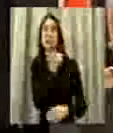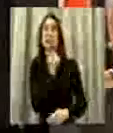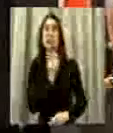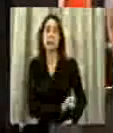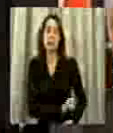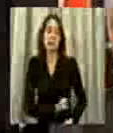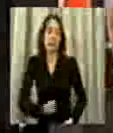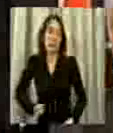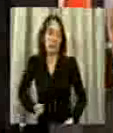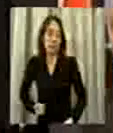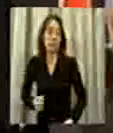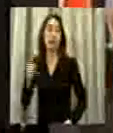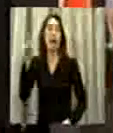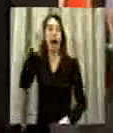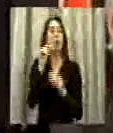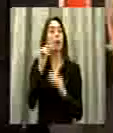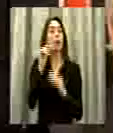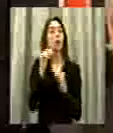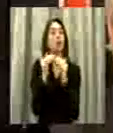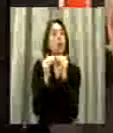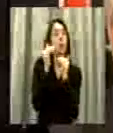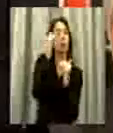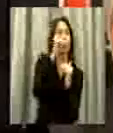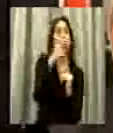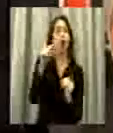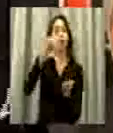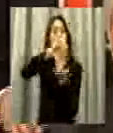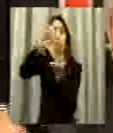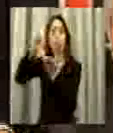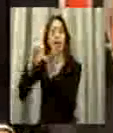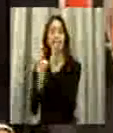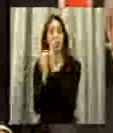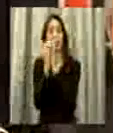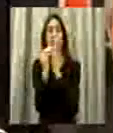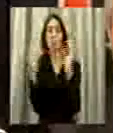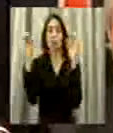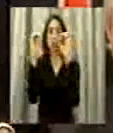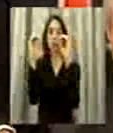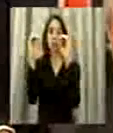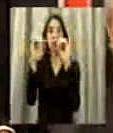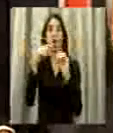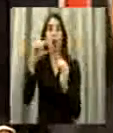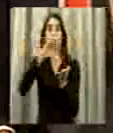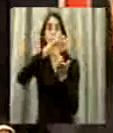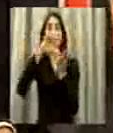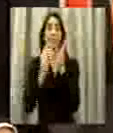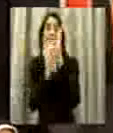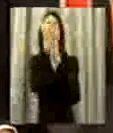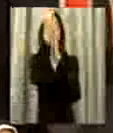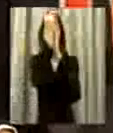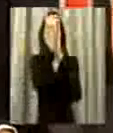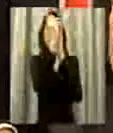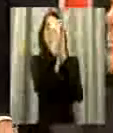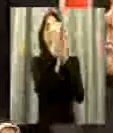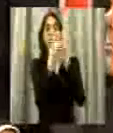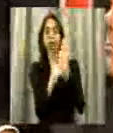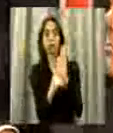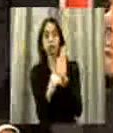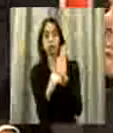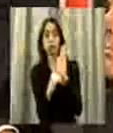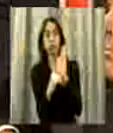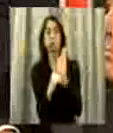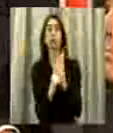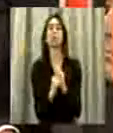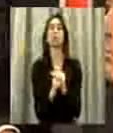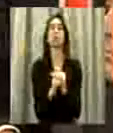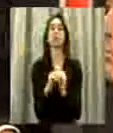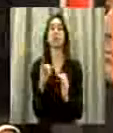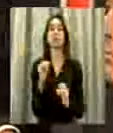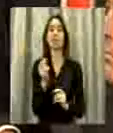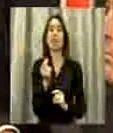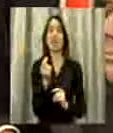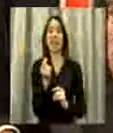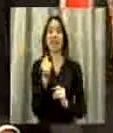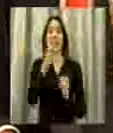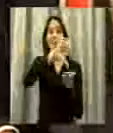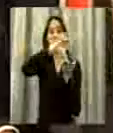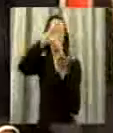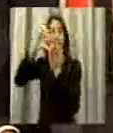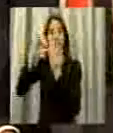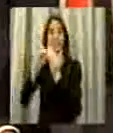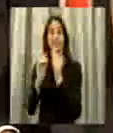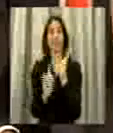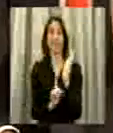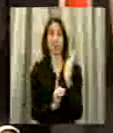que están creciendo virtualmente cero, el resto de los países caen. Y hay una desaceleración importante en los